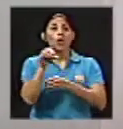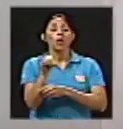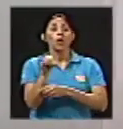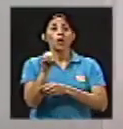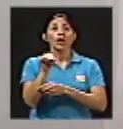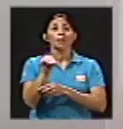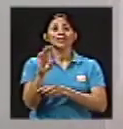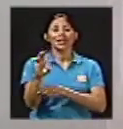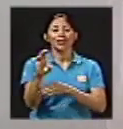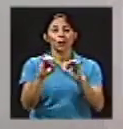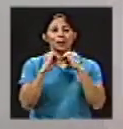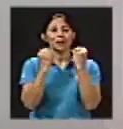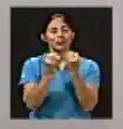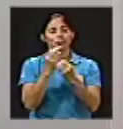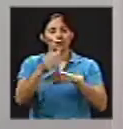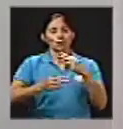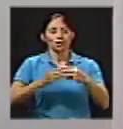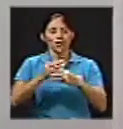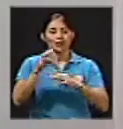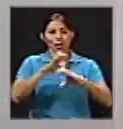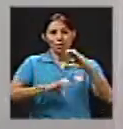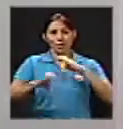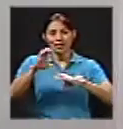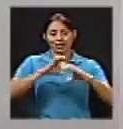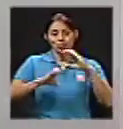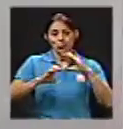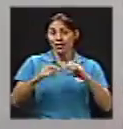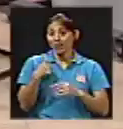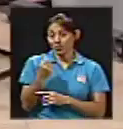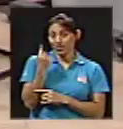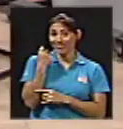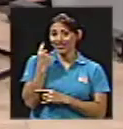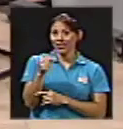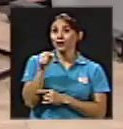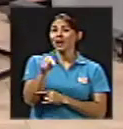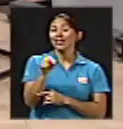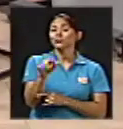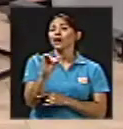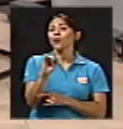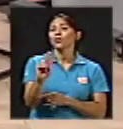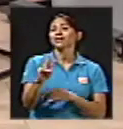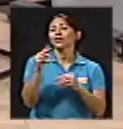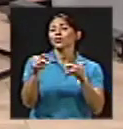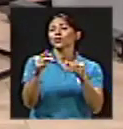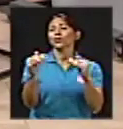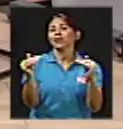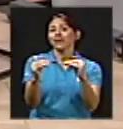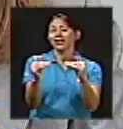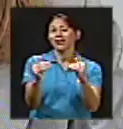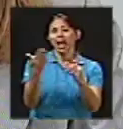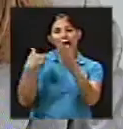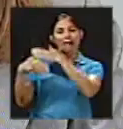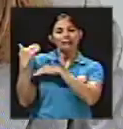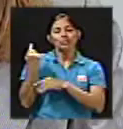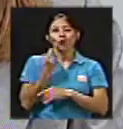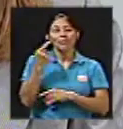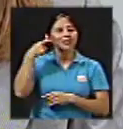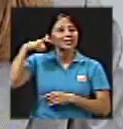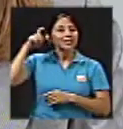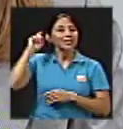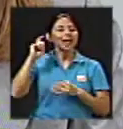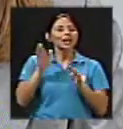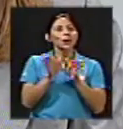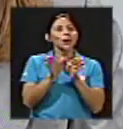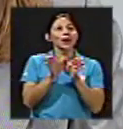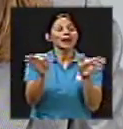ese era un puesto de segundo nivel, es decir, solo estaba el director general o secretario general, como se llame, por